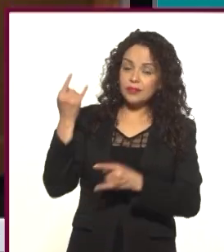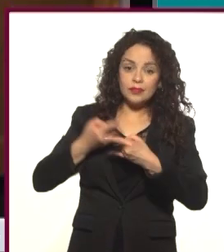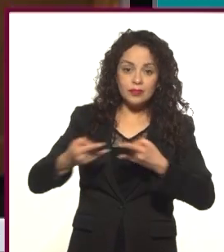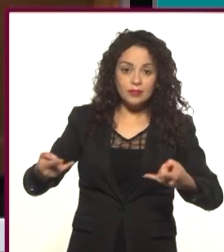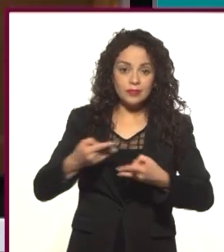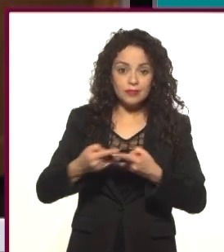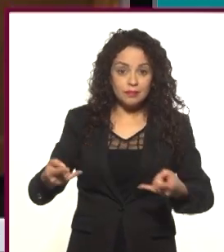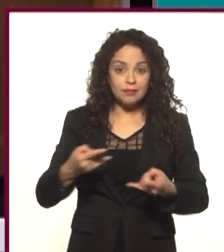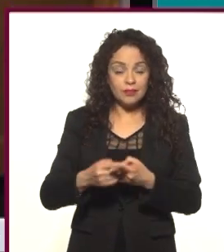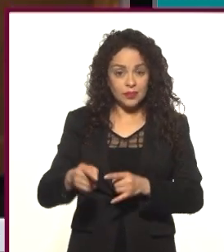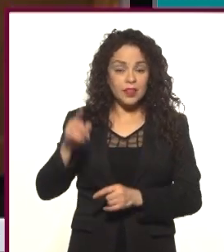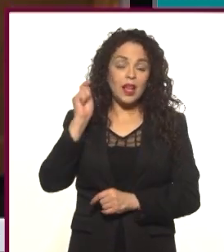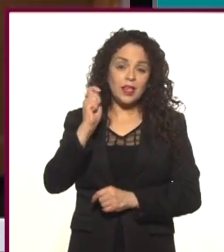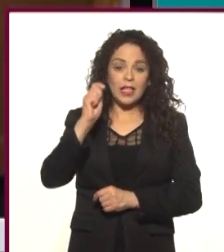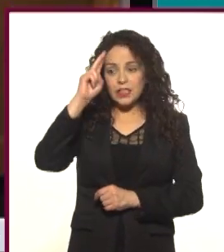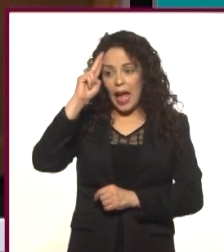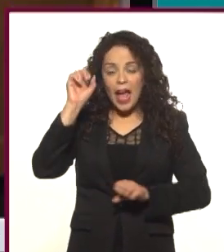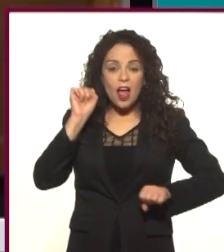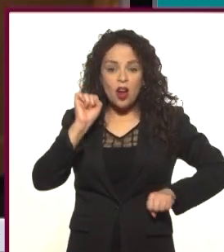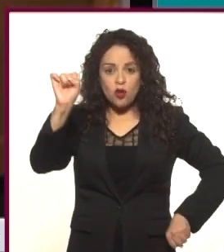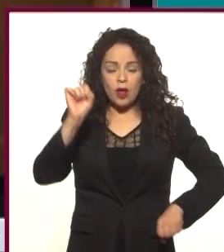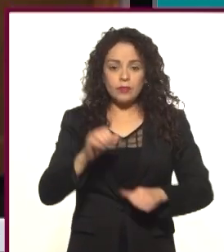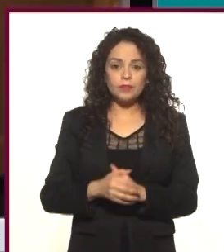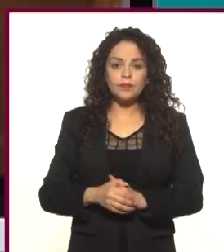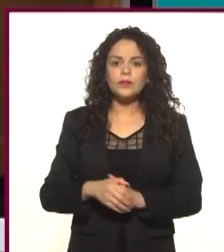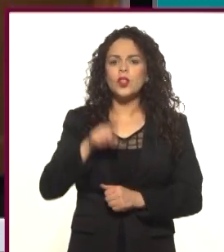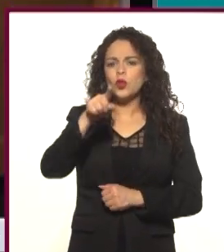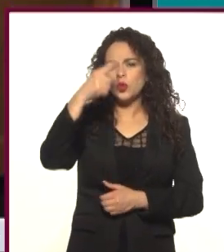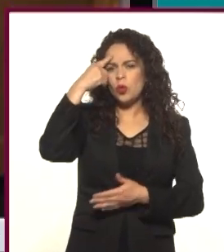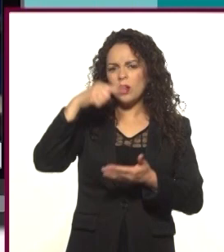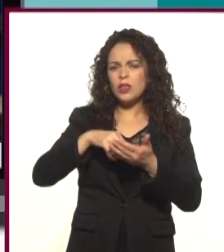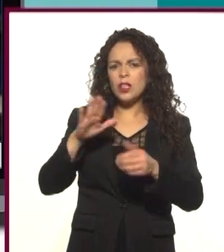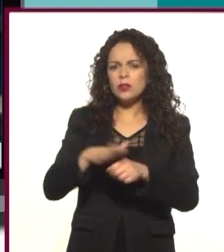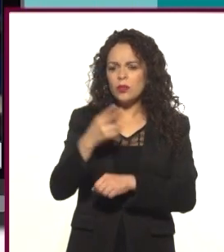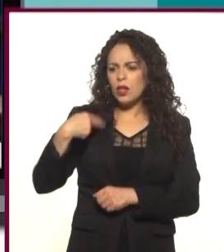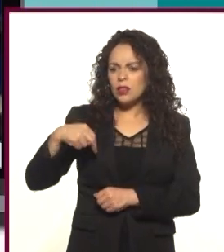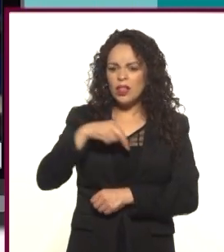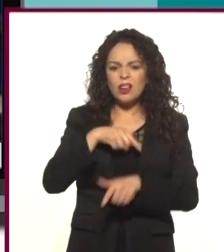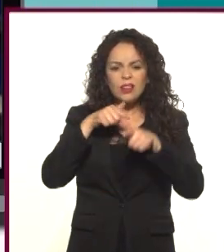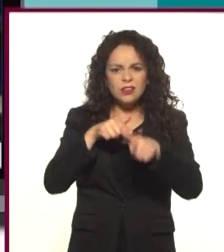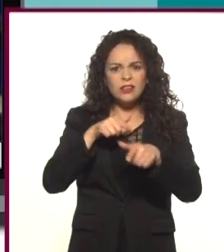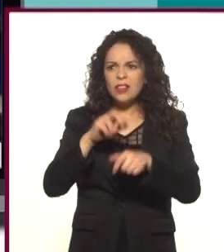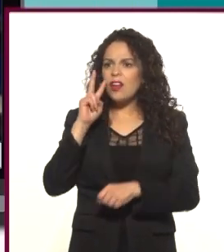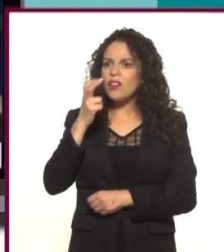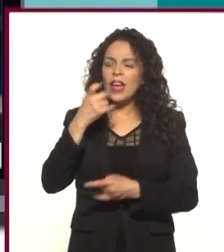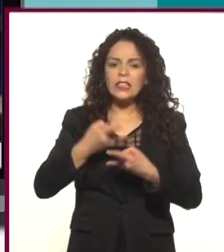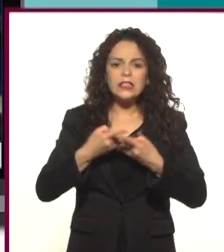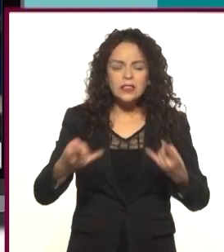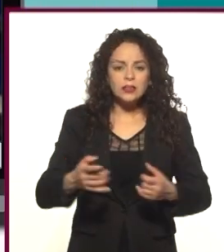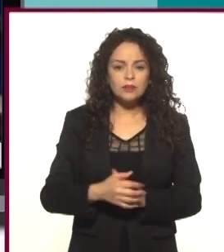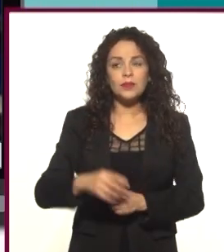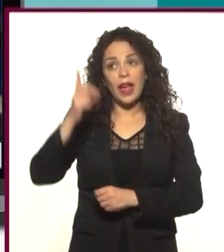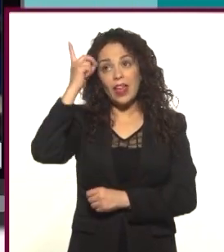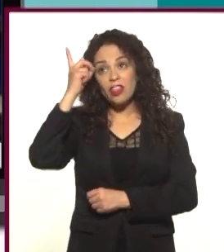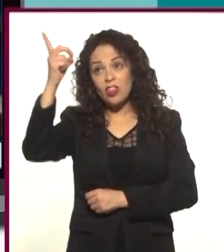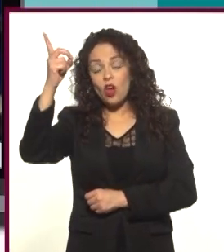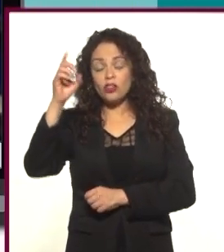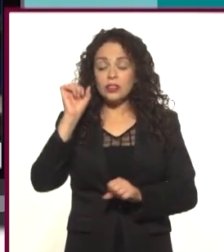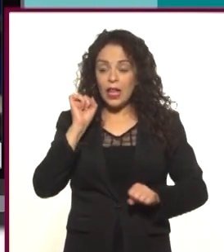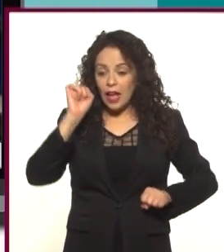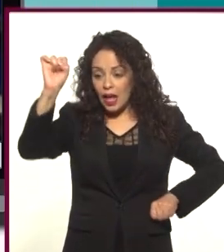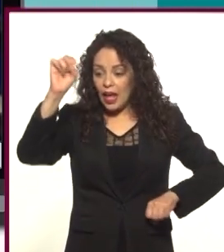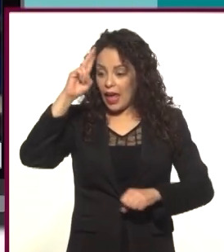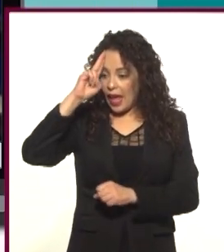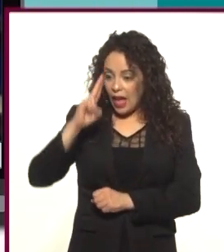héroes. ¿Por qué crees que seguimos buscando este tipo de historias? Los relatos de héroes y de dioses son inherentes al